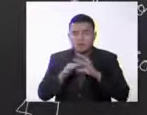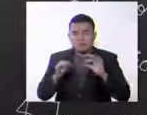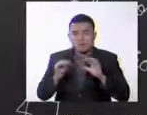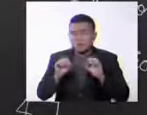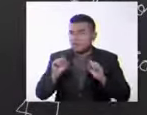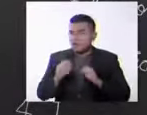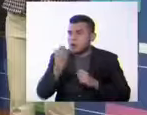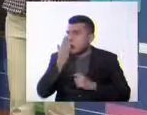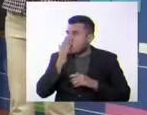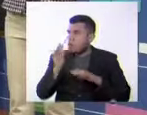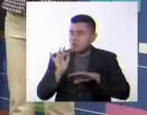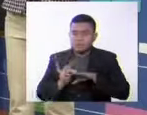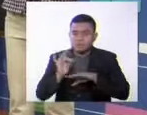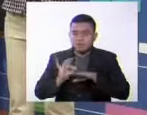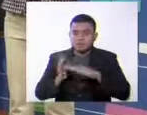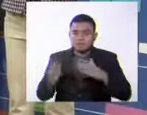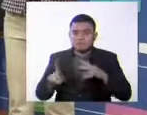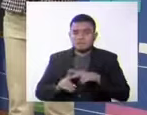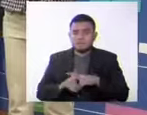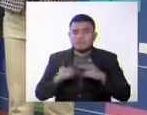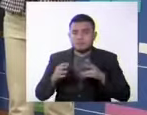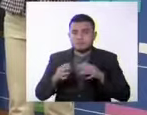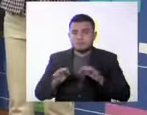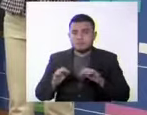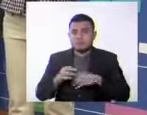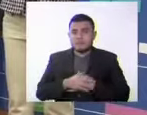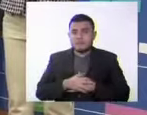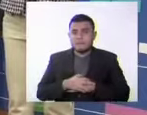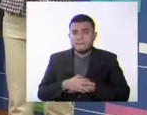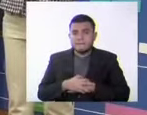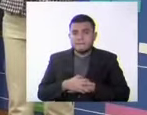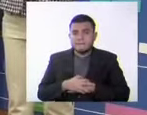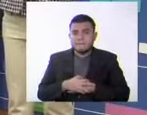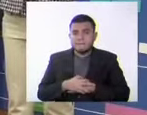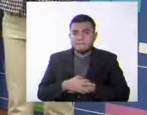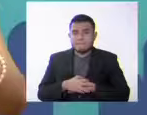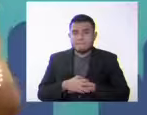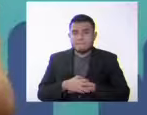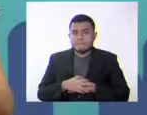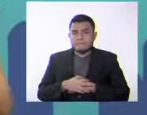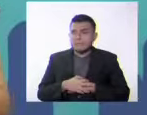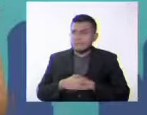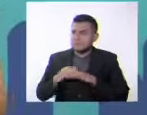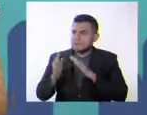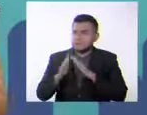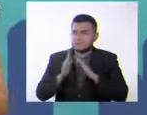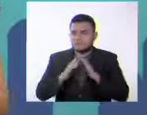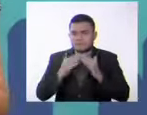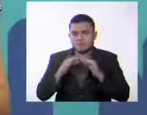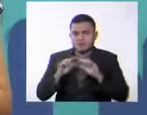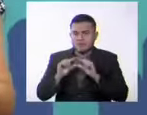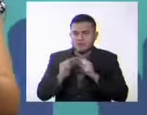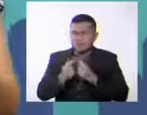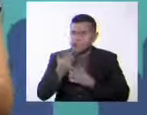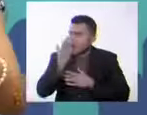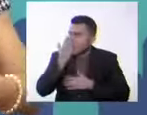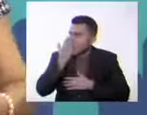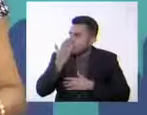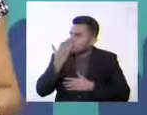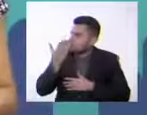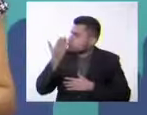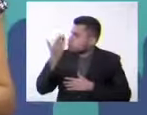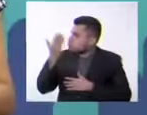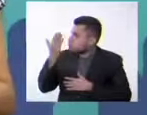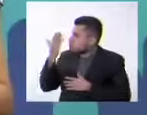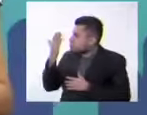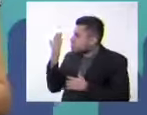¿no? No, igual el idioma potón. En nuestro país, por ejemplo, han convivido diferentes grupos prehispánicos y que aún